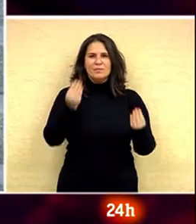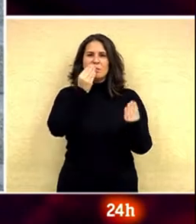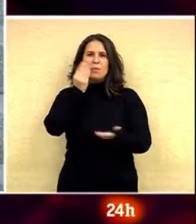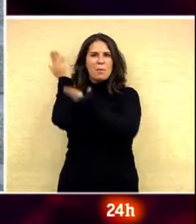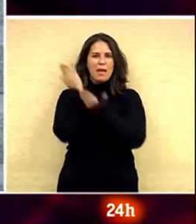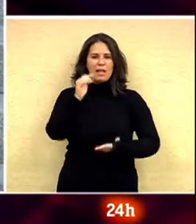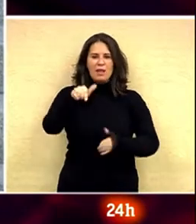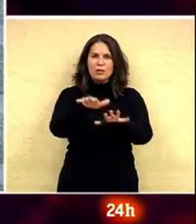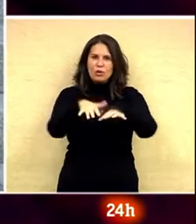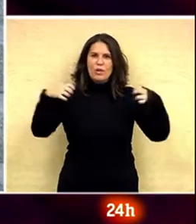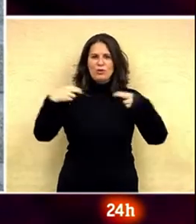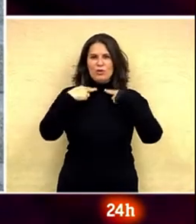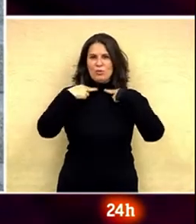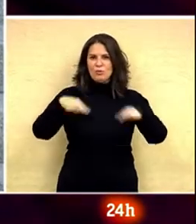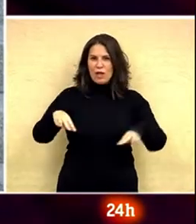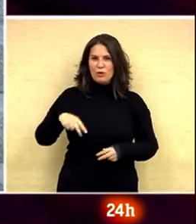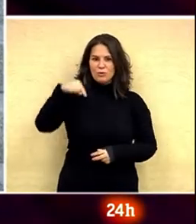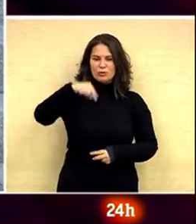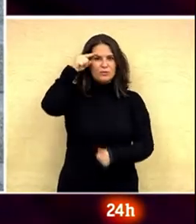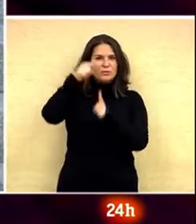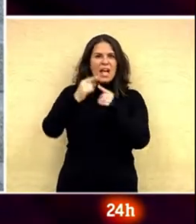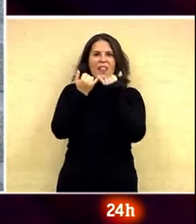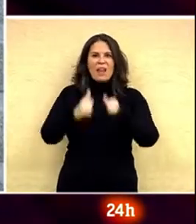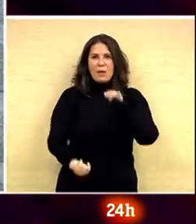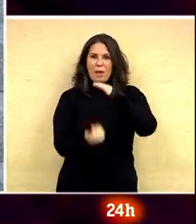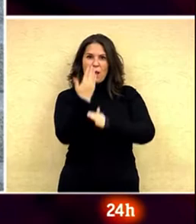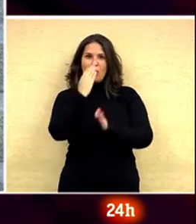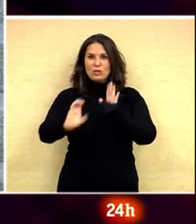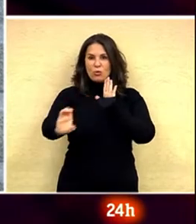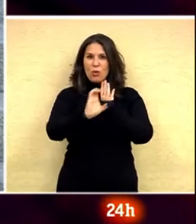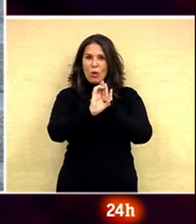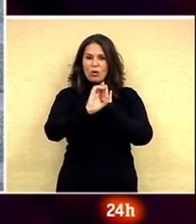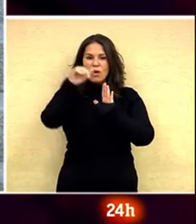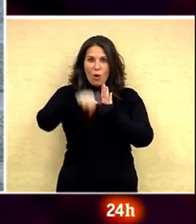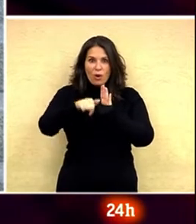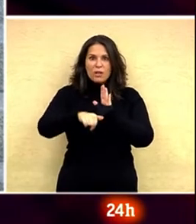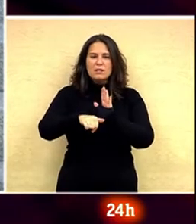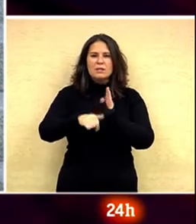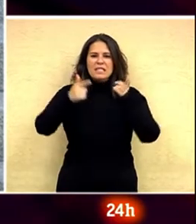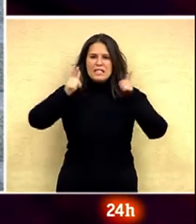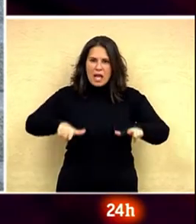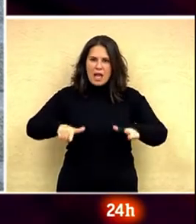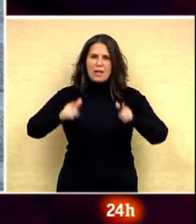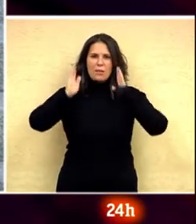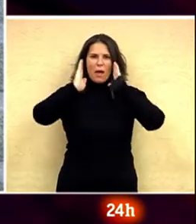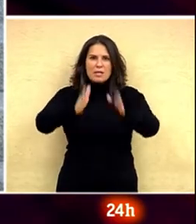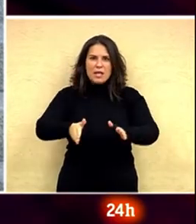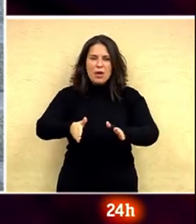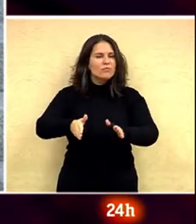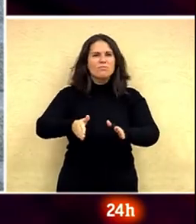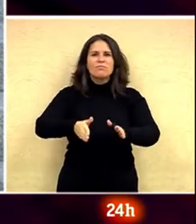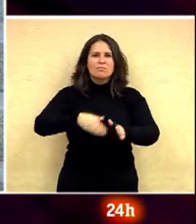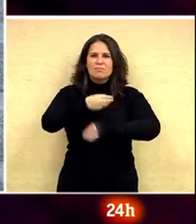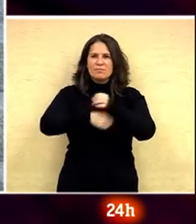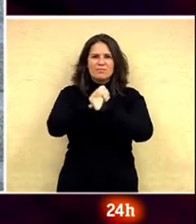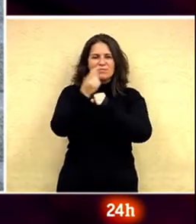Bienvenidos al Congreso de los Diputados, que para celebrar el Día de la Constitución cambia hoy sus salas y pasillos por esta